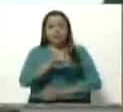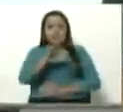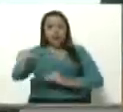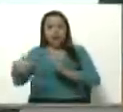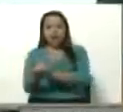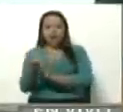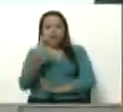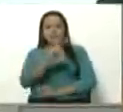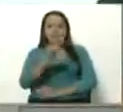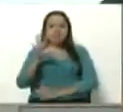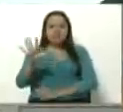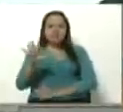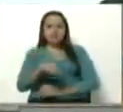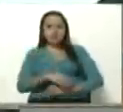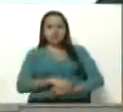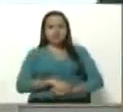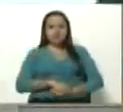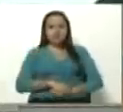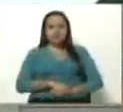2022-2025.